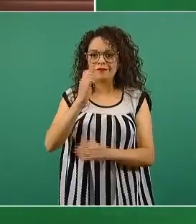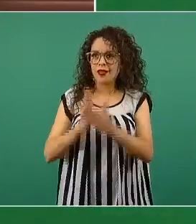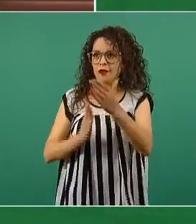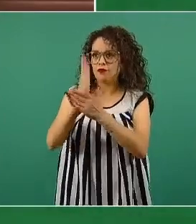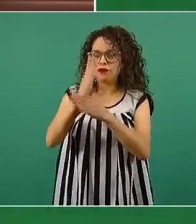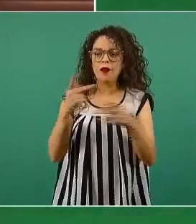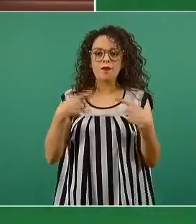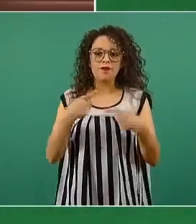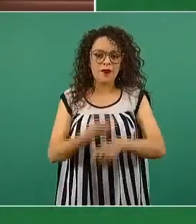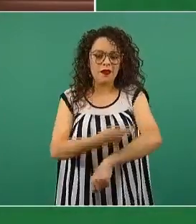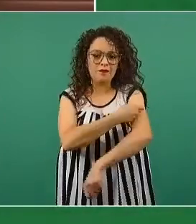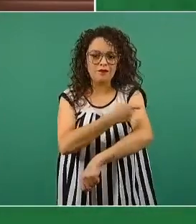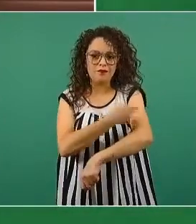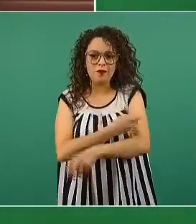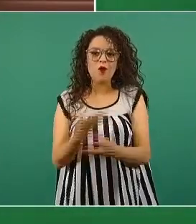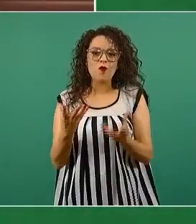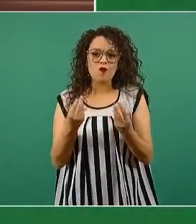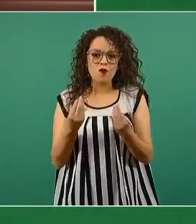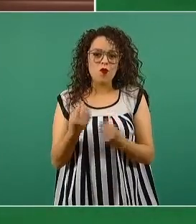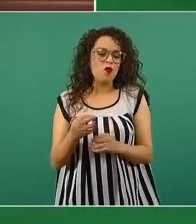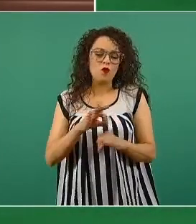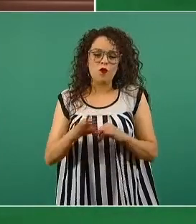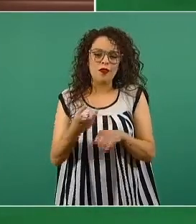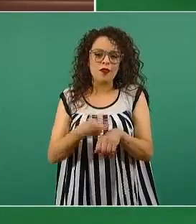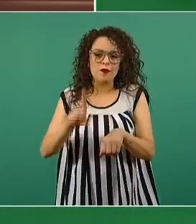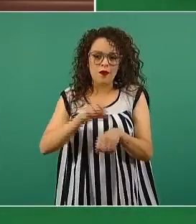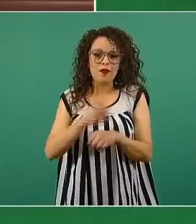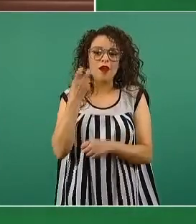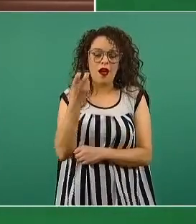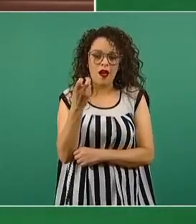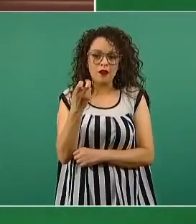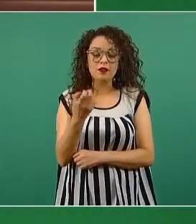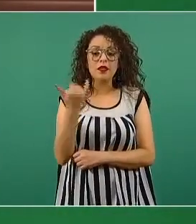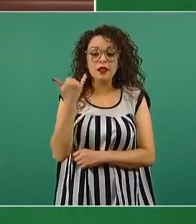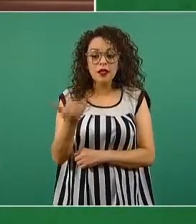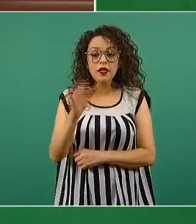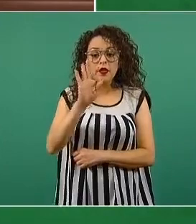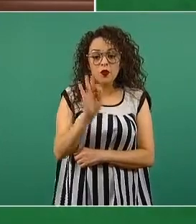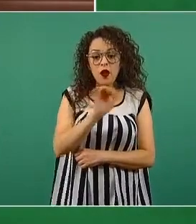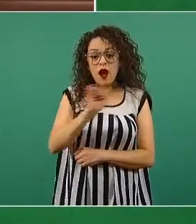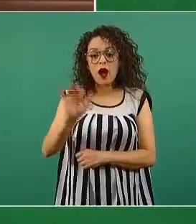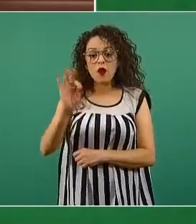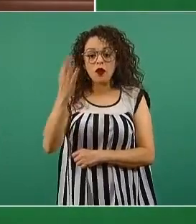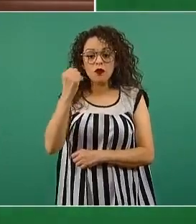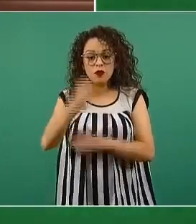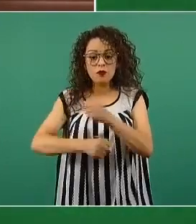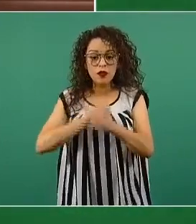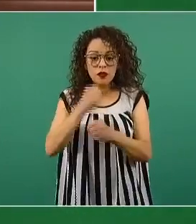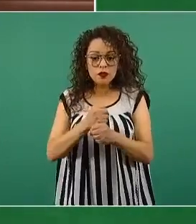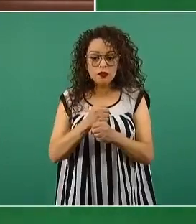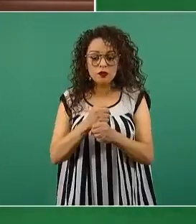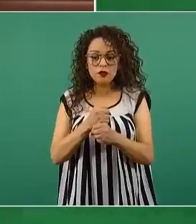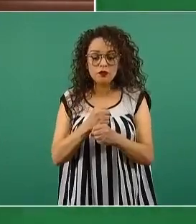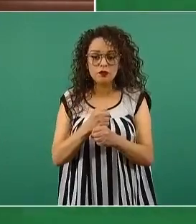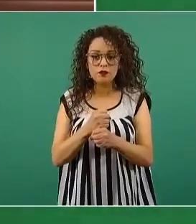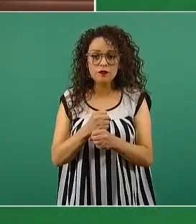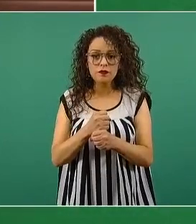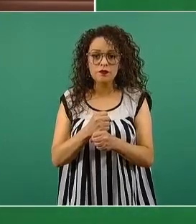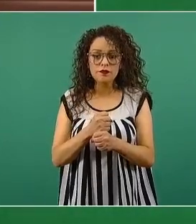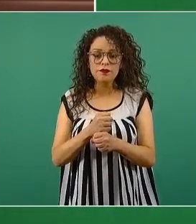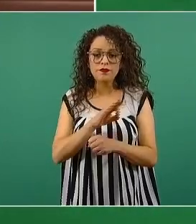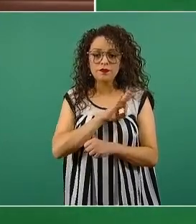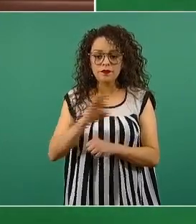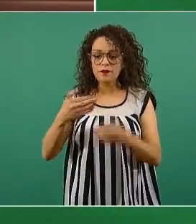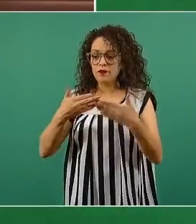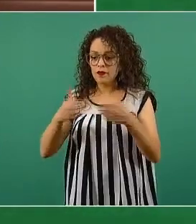días. Y también la idea es, dada la movilidad que tienen las personas de 40 a 49 años, el poder abrir